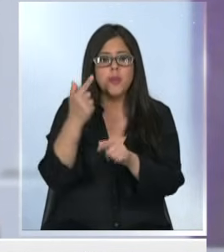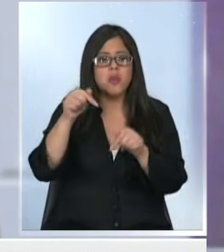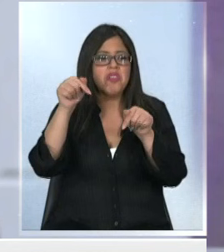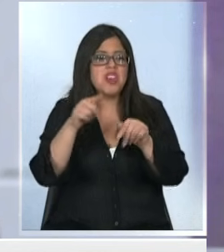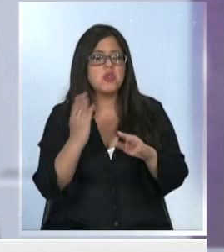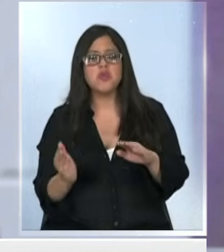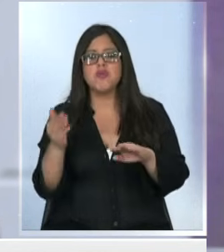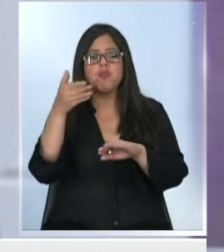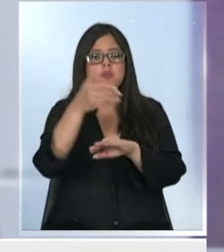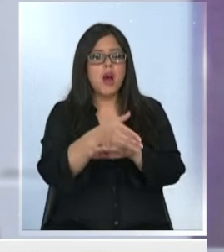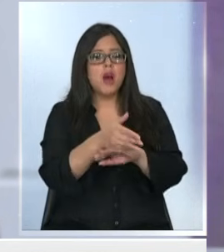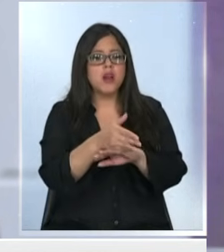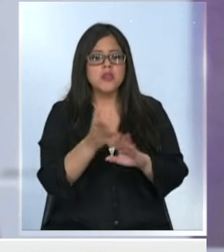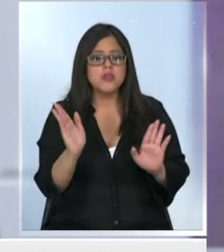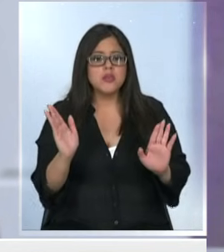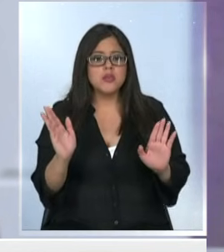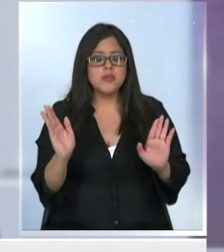vas